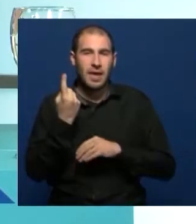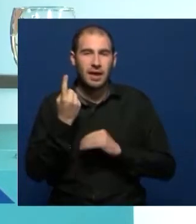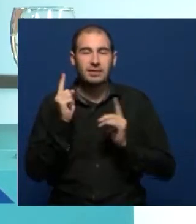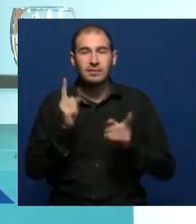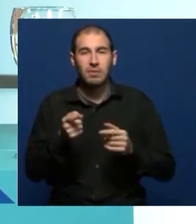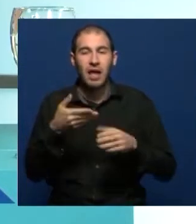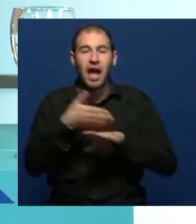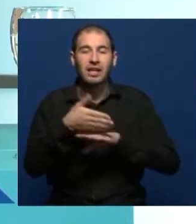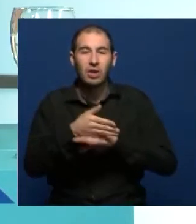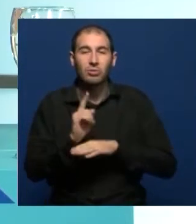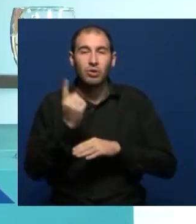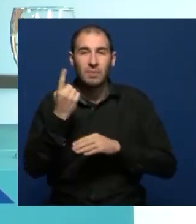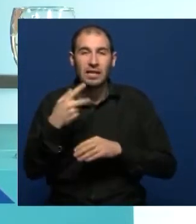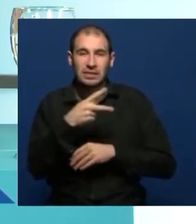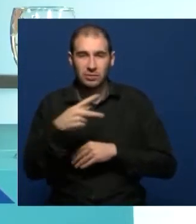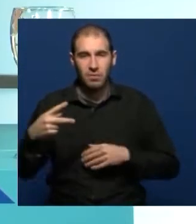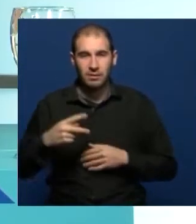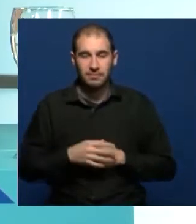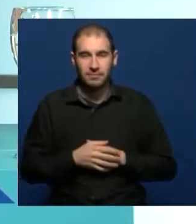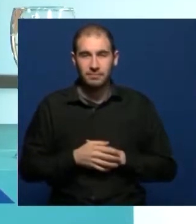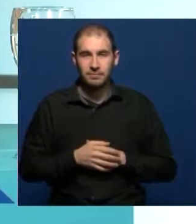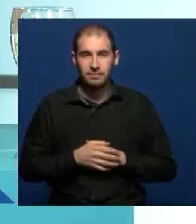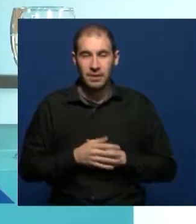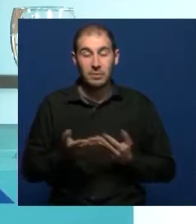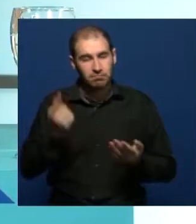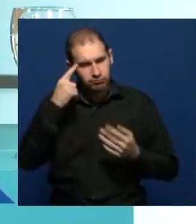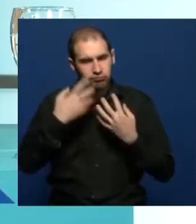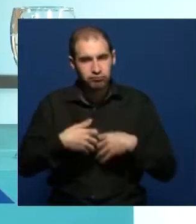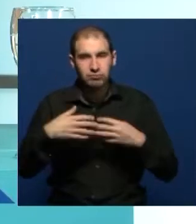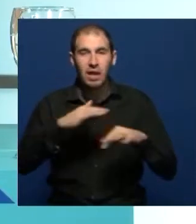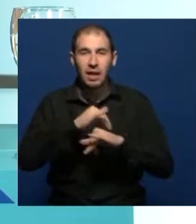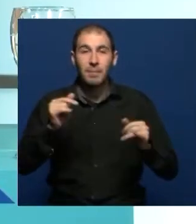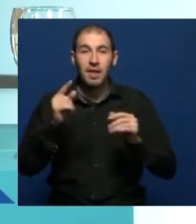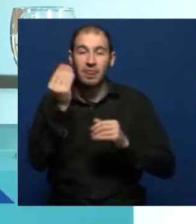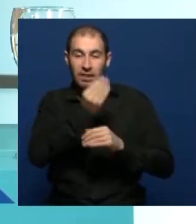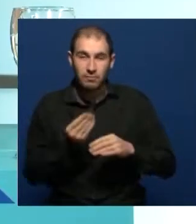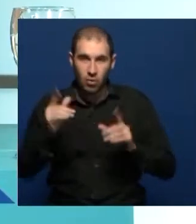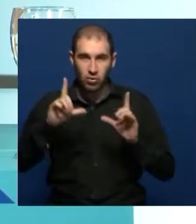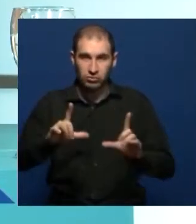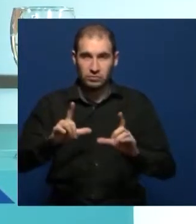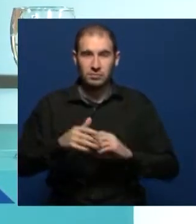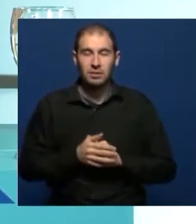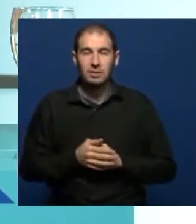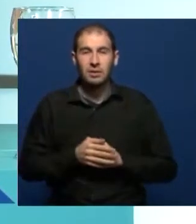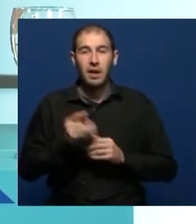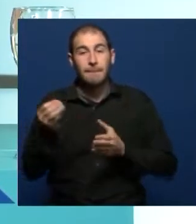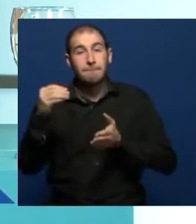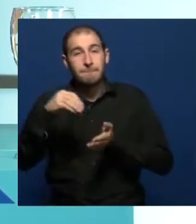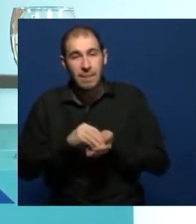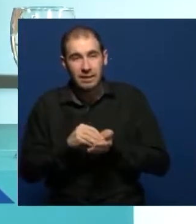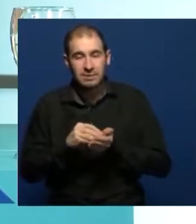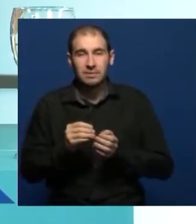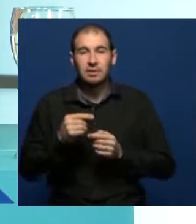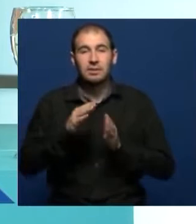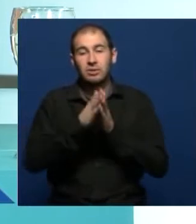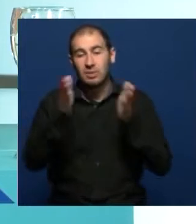particular en el acceso a la autonomía sexual. Entonces, bueno, pensamos en una campaña gráfica que se ha complementado con un